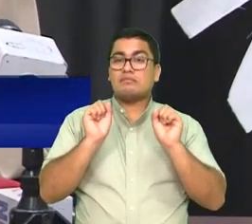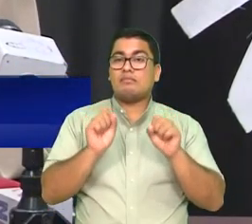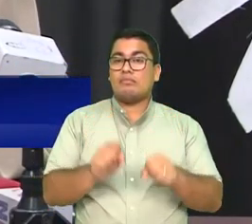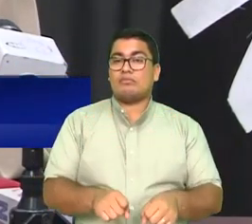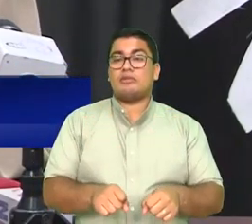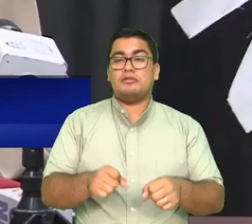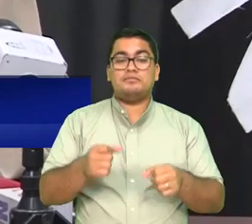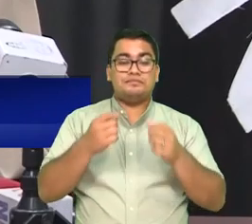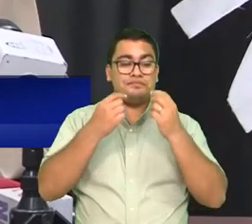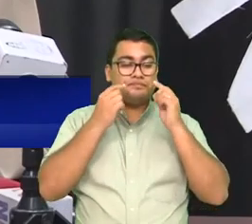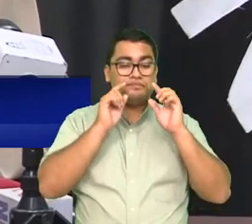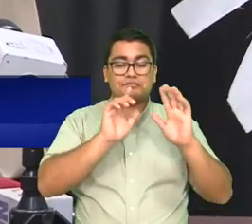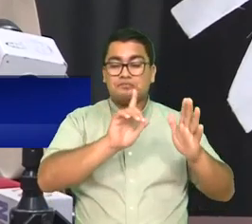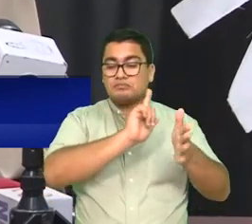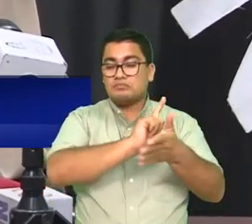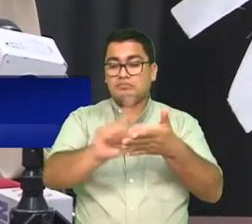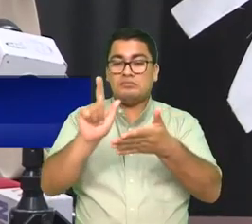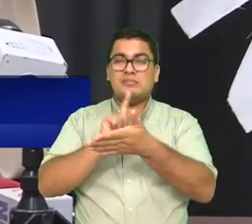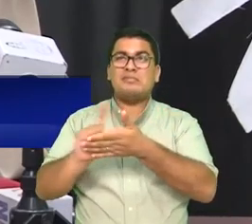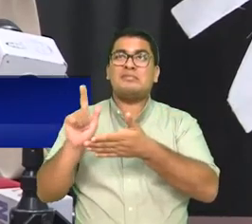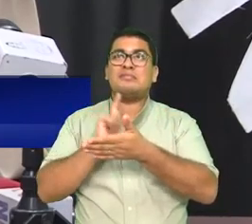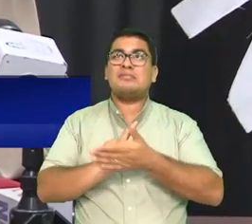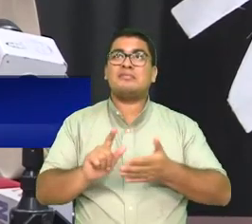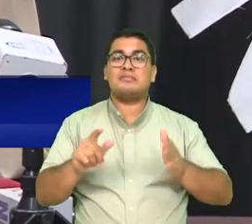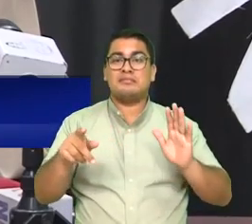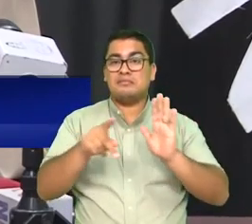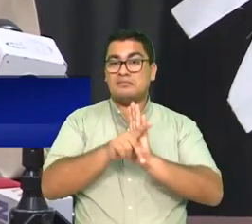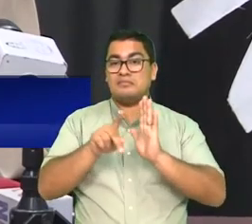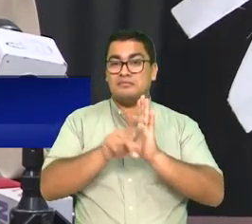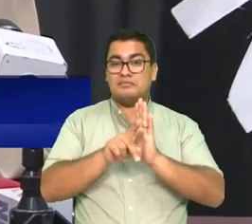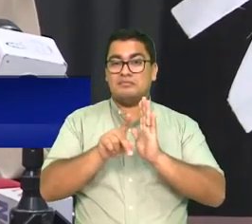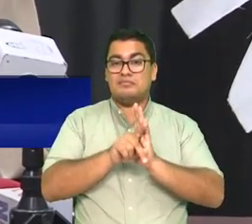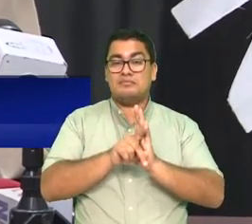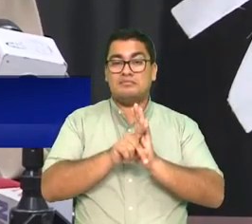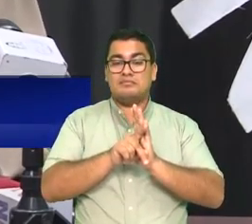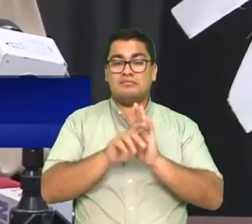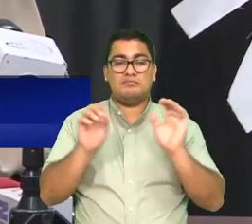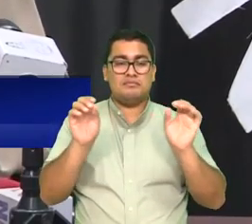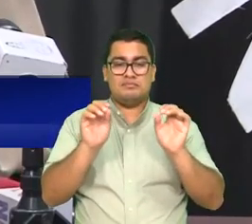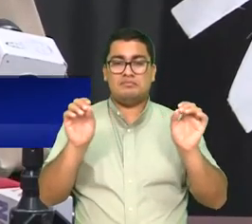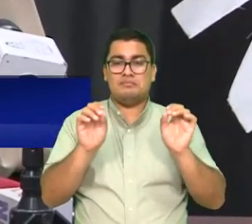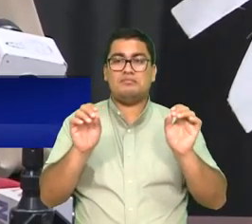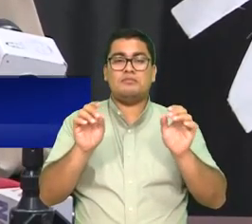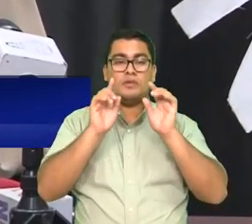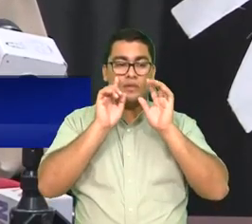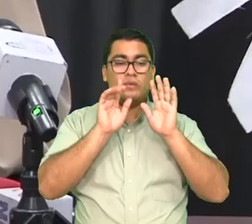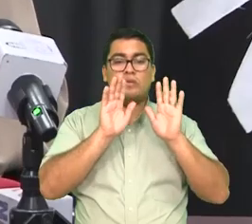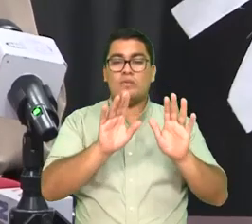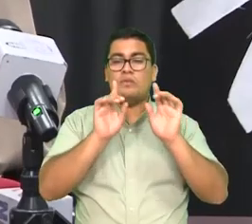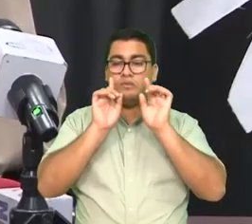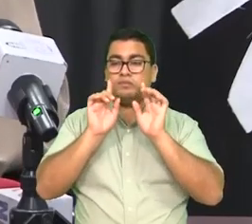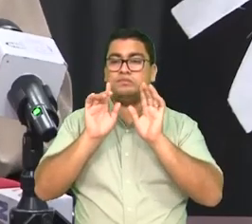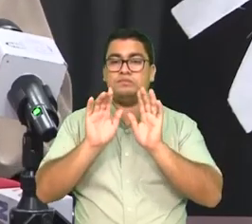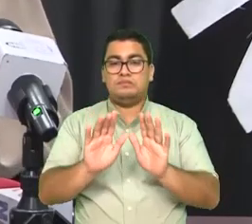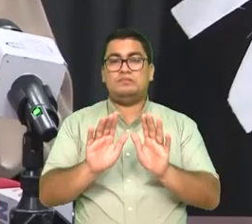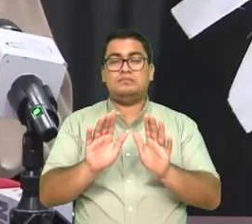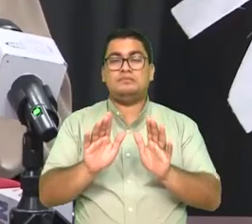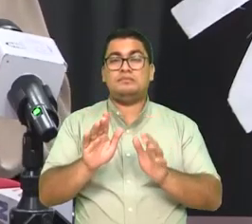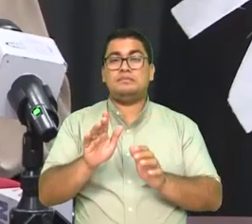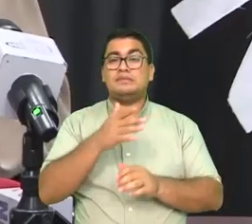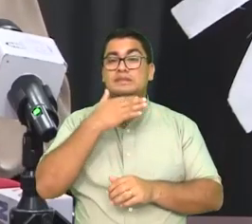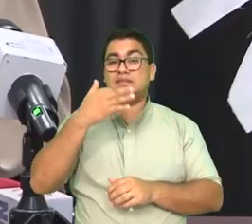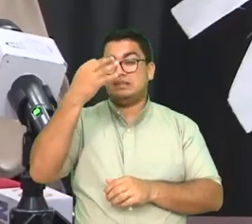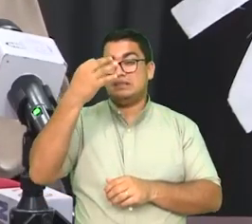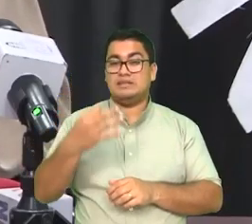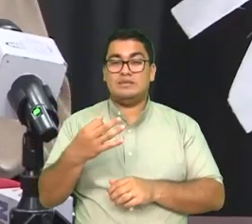minimizar el riesgo en las poblaciones e incrementar las medidas de protección y aseguramiento